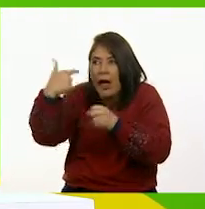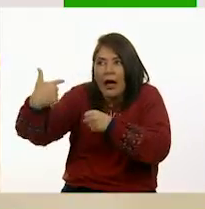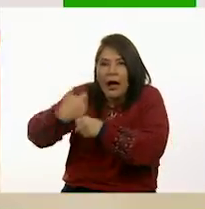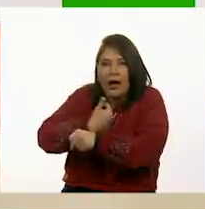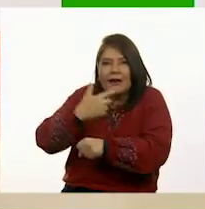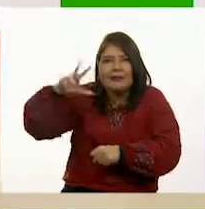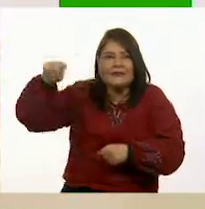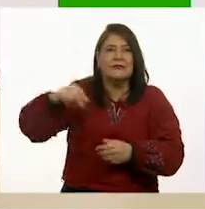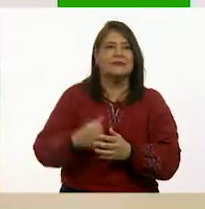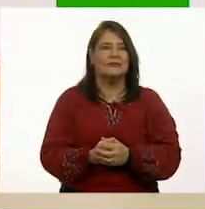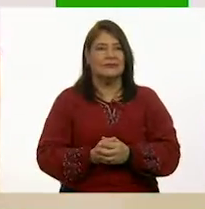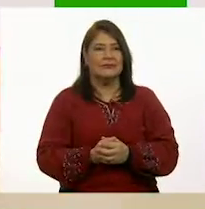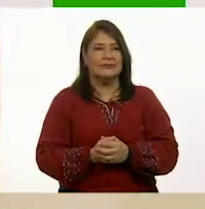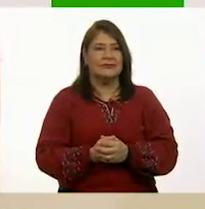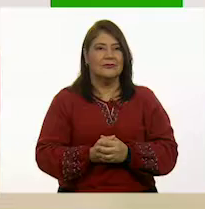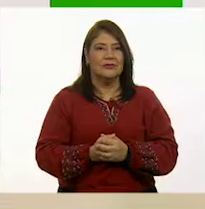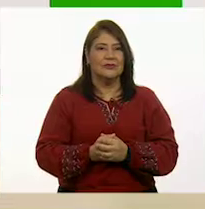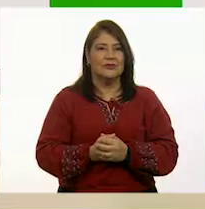encuentren.